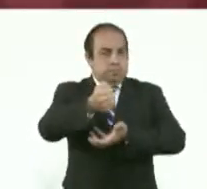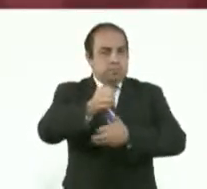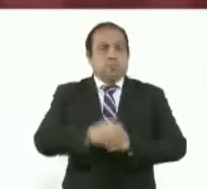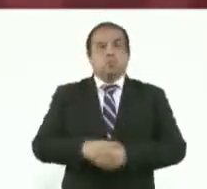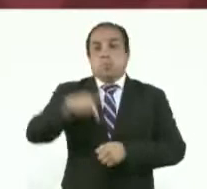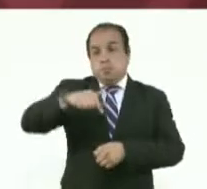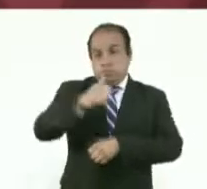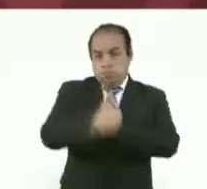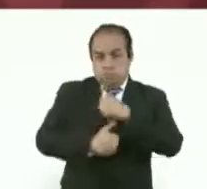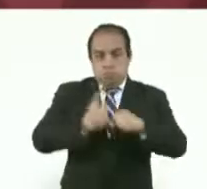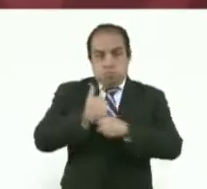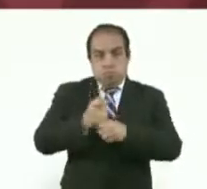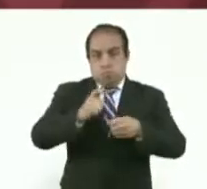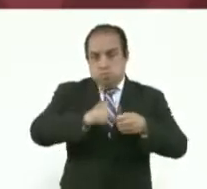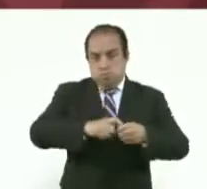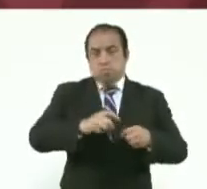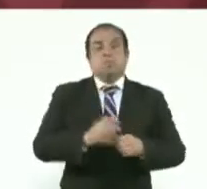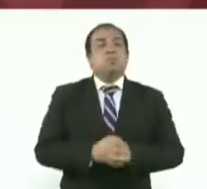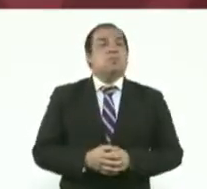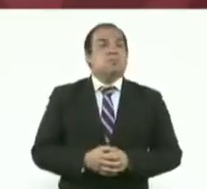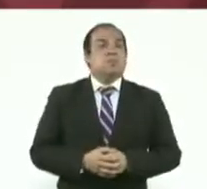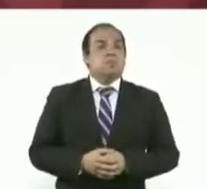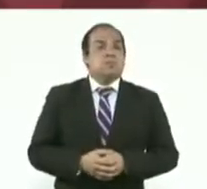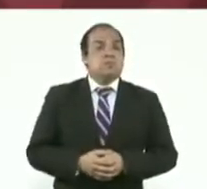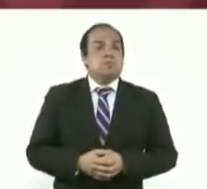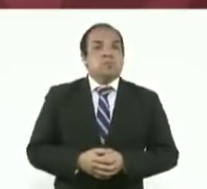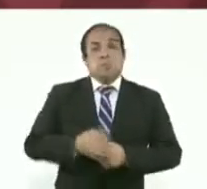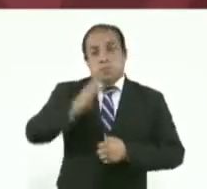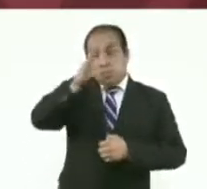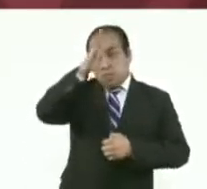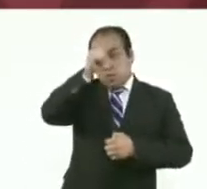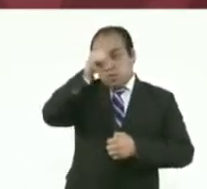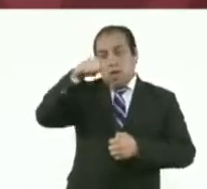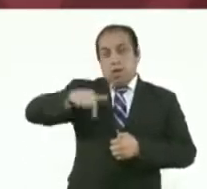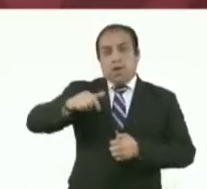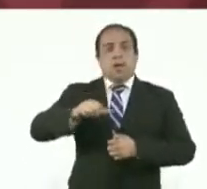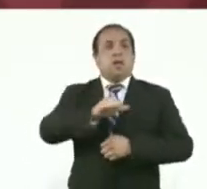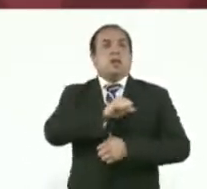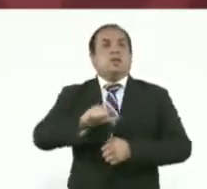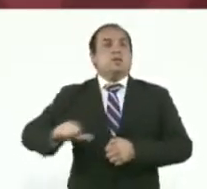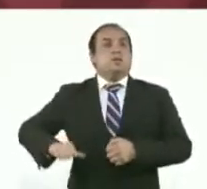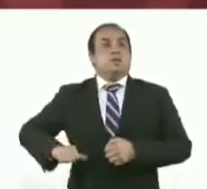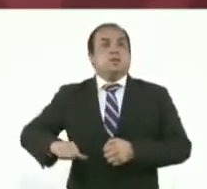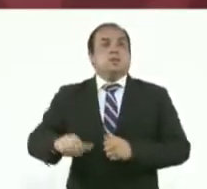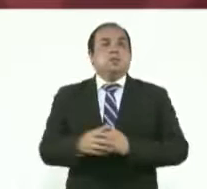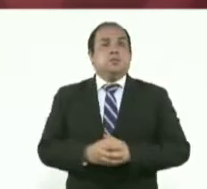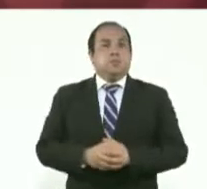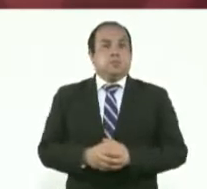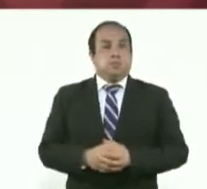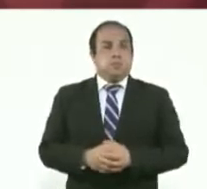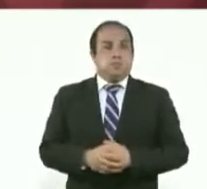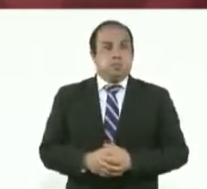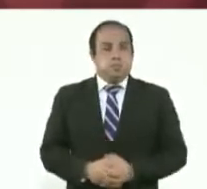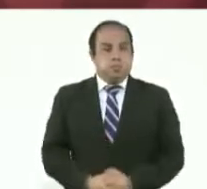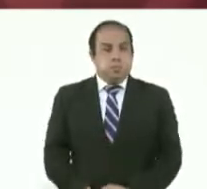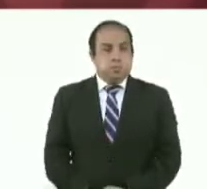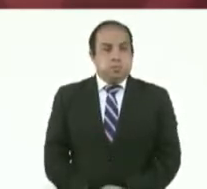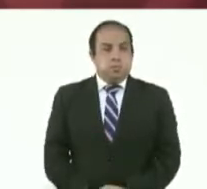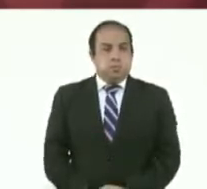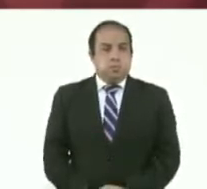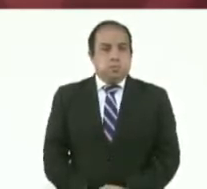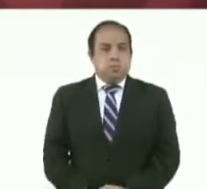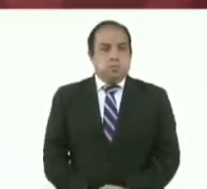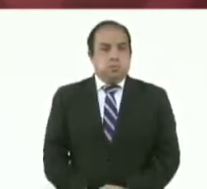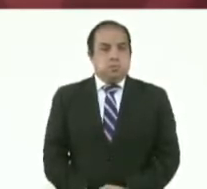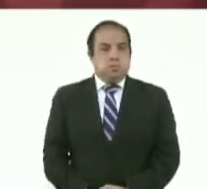incluido este año, y hemos acordado aquí con la alcaldía entrar también a un